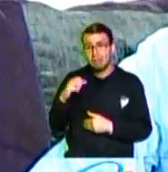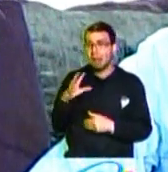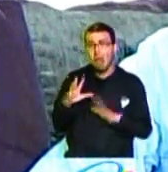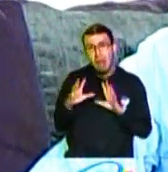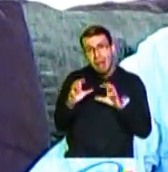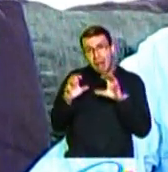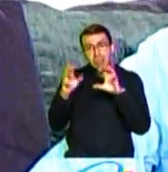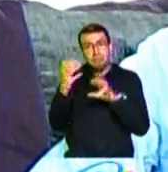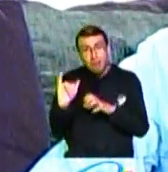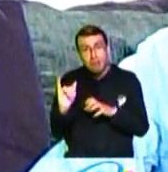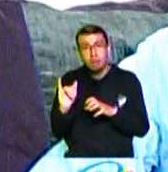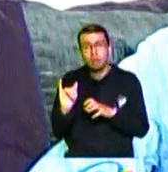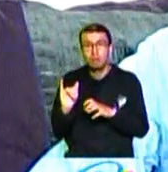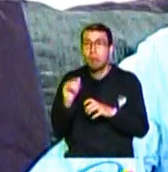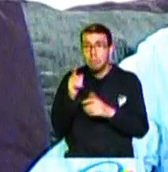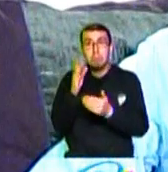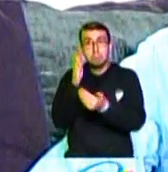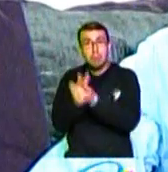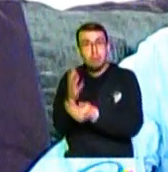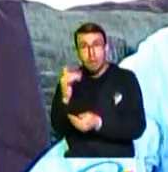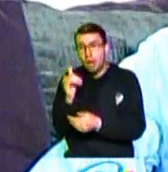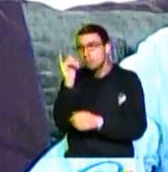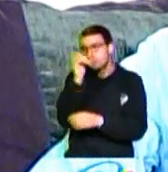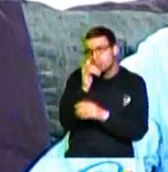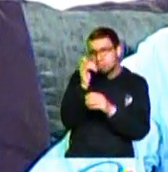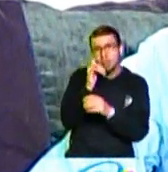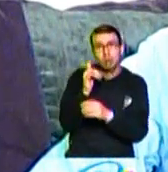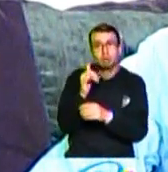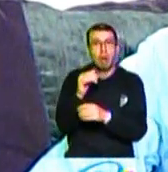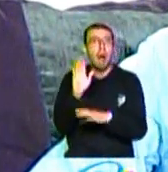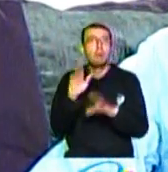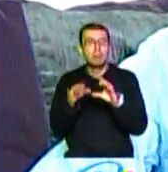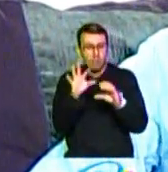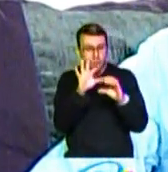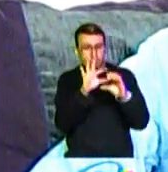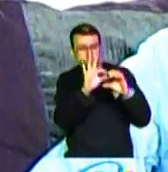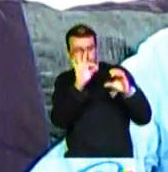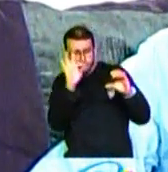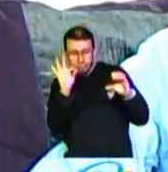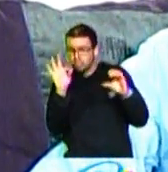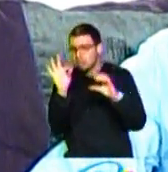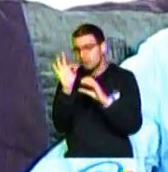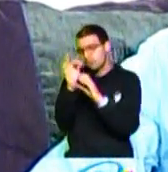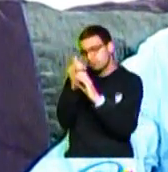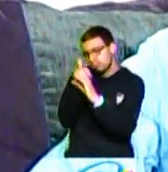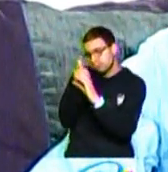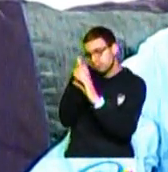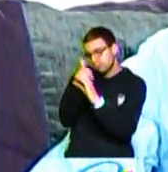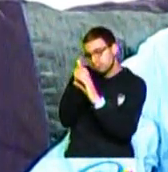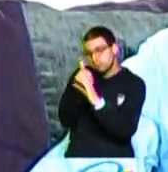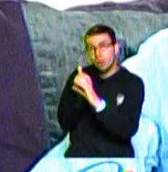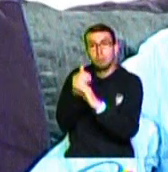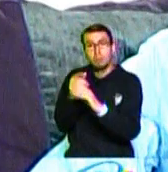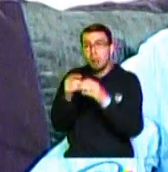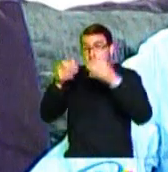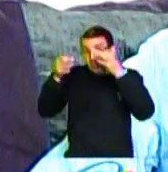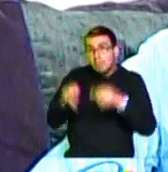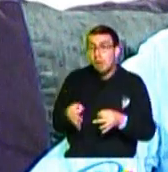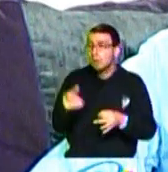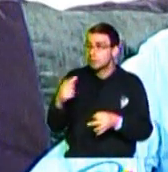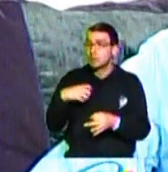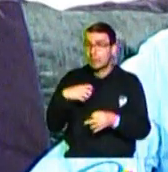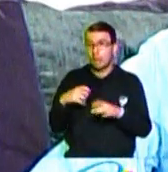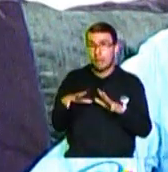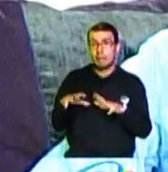muchas veces todo el proceso, la toma de muestra y demás cosas alrededor no nos dan la plena garantía de